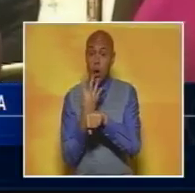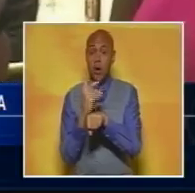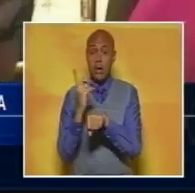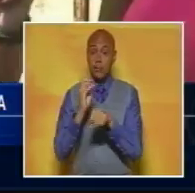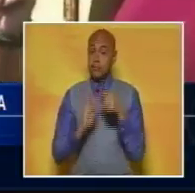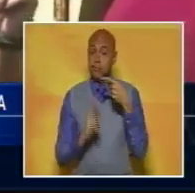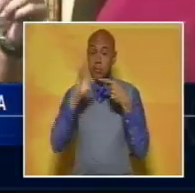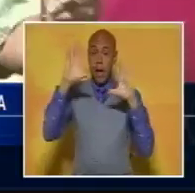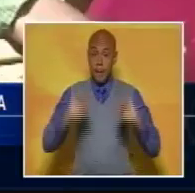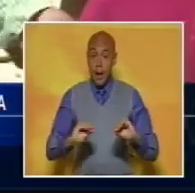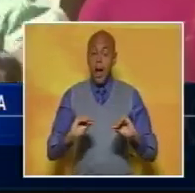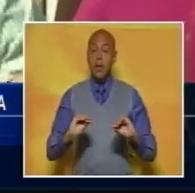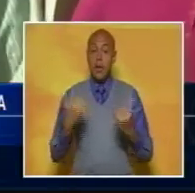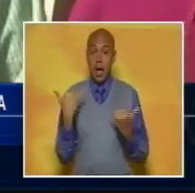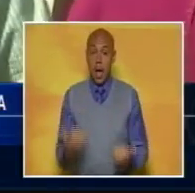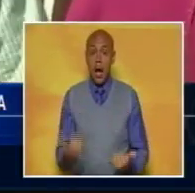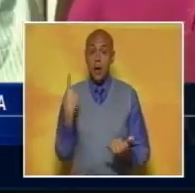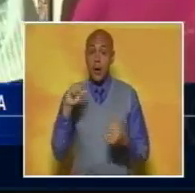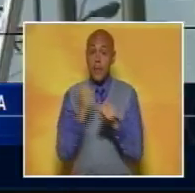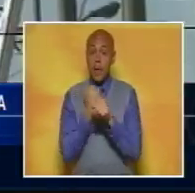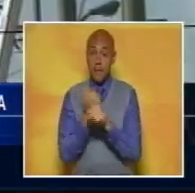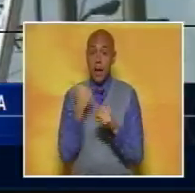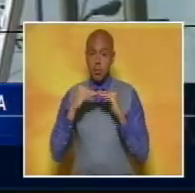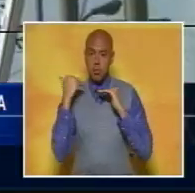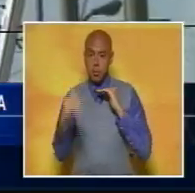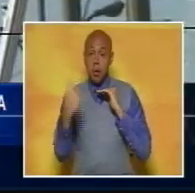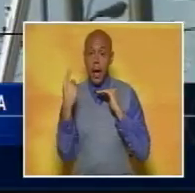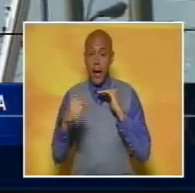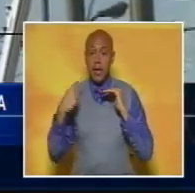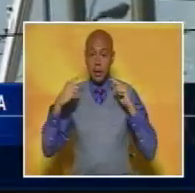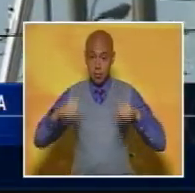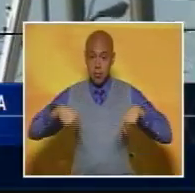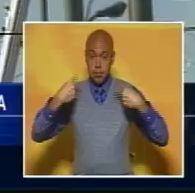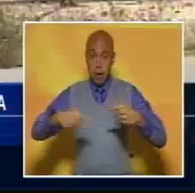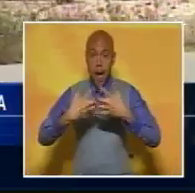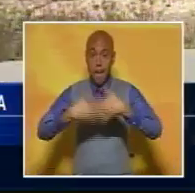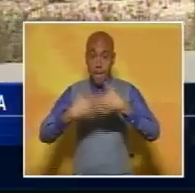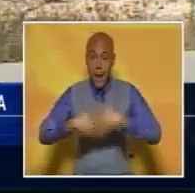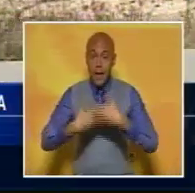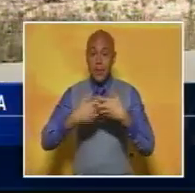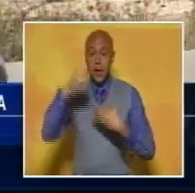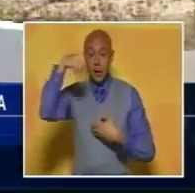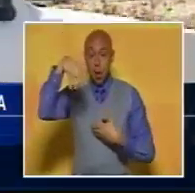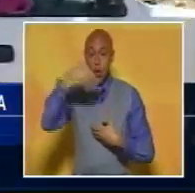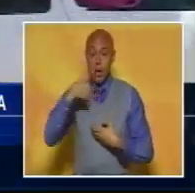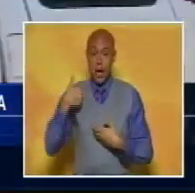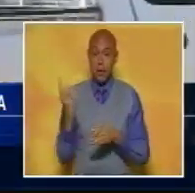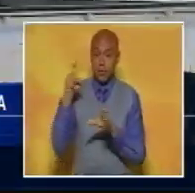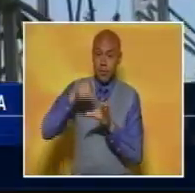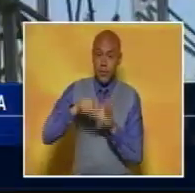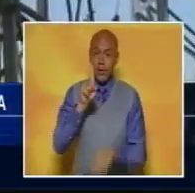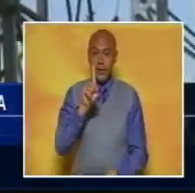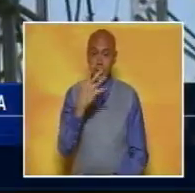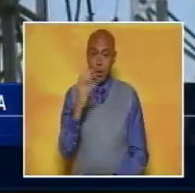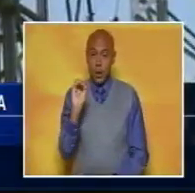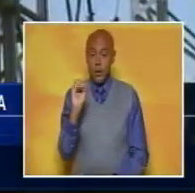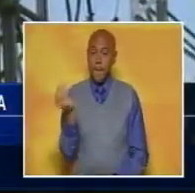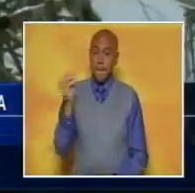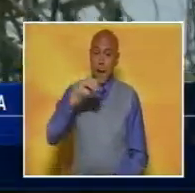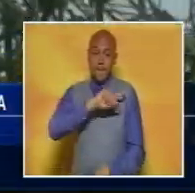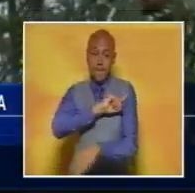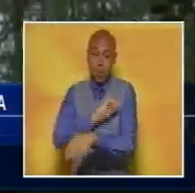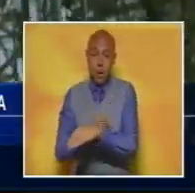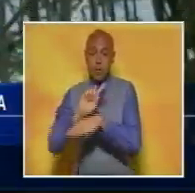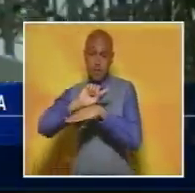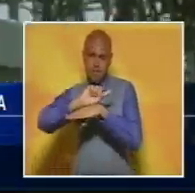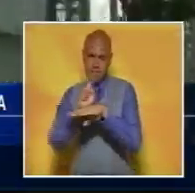según la autoridad municipal, con los trabajos que se ejecutan en Termozulia para la incorporación de 150 megavatios al sistema eléctrico nacional.